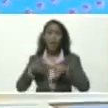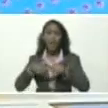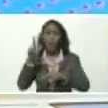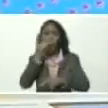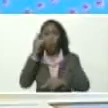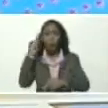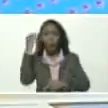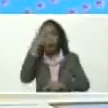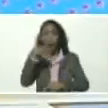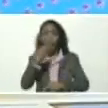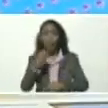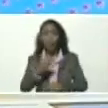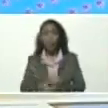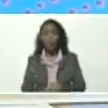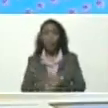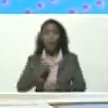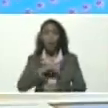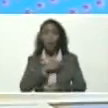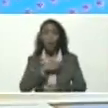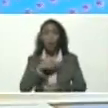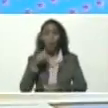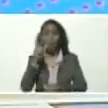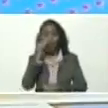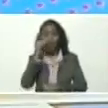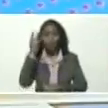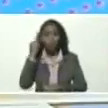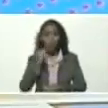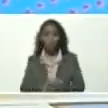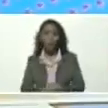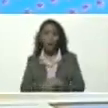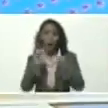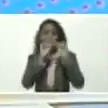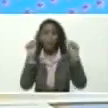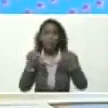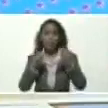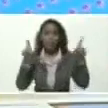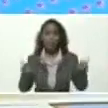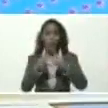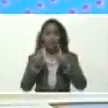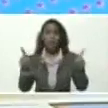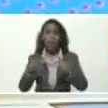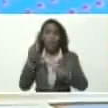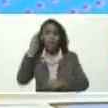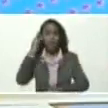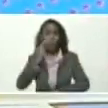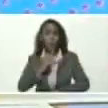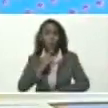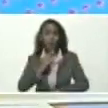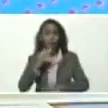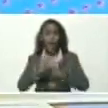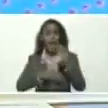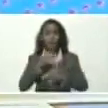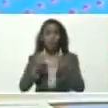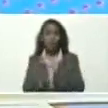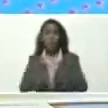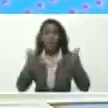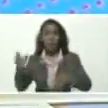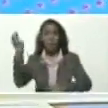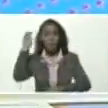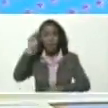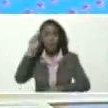niñas, jóvenes, de nuestros muchachos y muchachas, el sistema de orquesta Simón Bolívar, creado por el gran